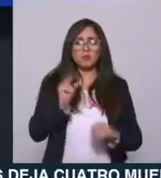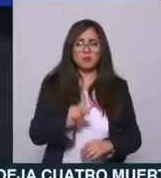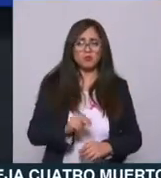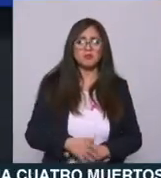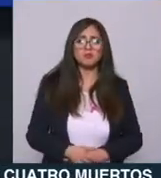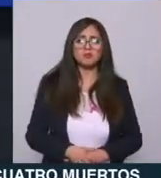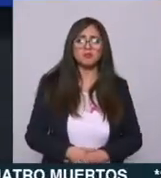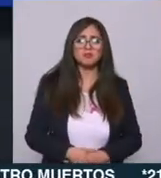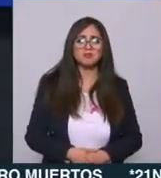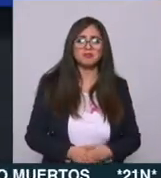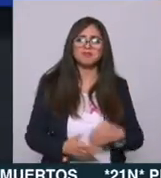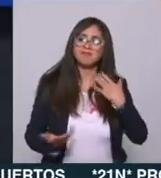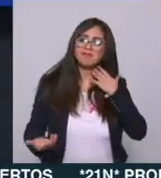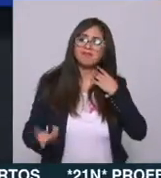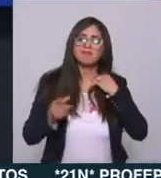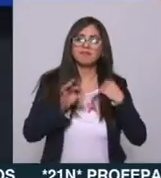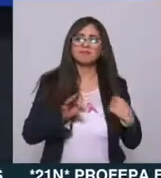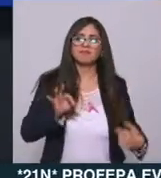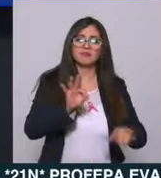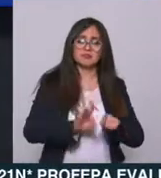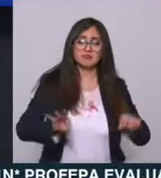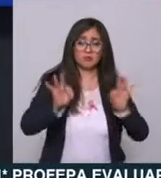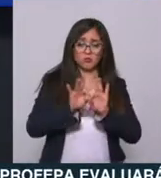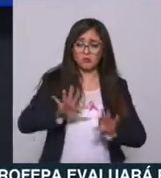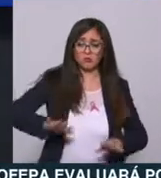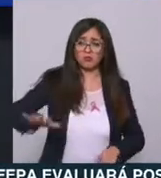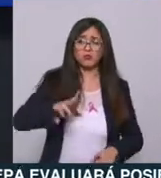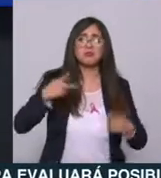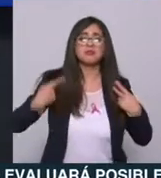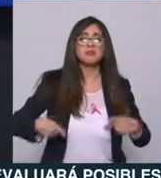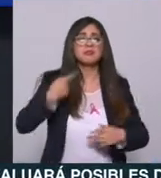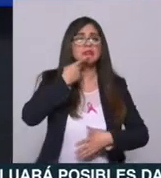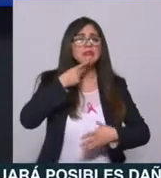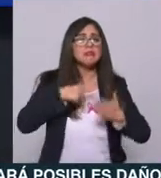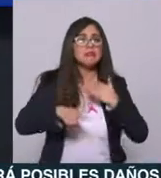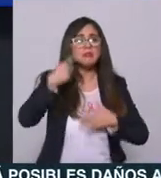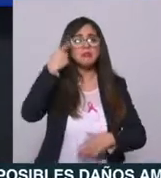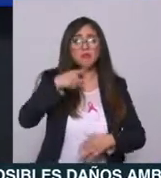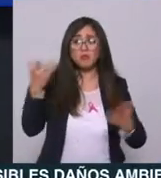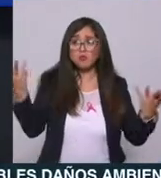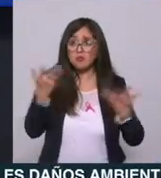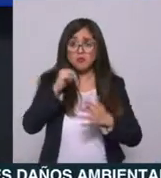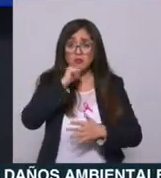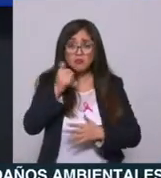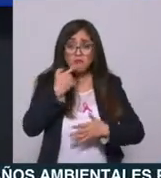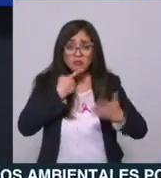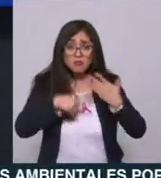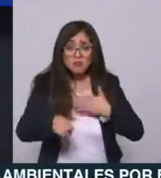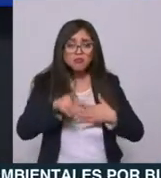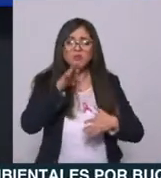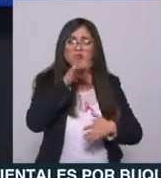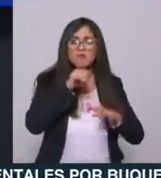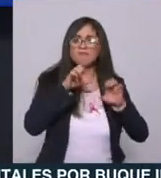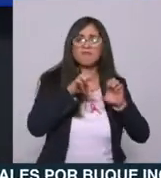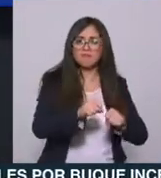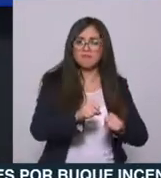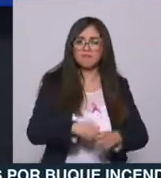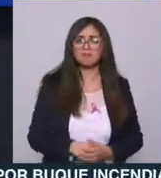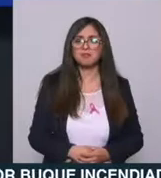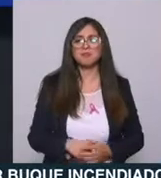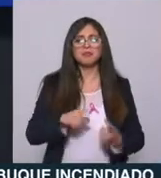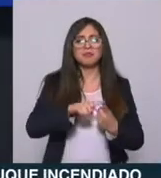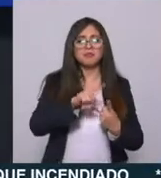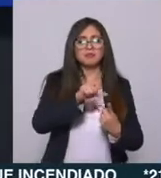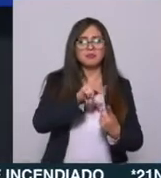cifra más. La denuncia es lo único que podemos hacer para combatir a la impunidad, denunciar. Si no hay denuncia, no hay delito que perseguir. Claro. Linda, Dania, pues